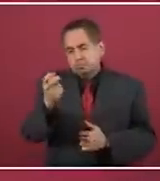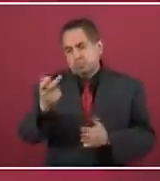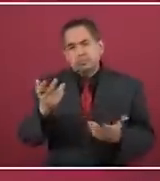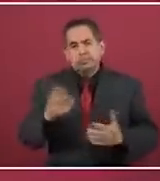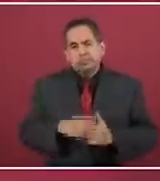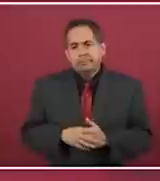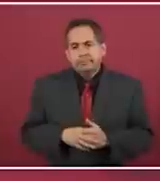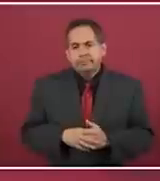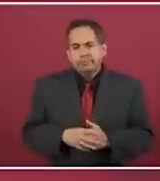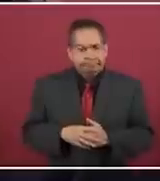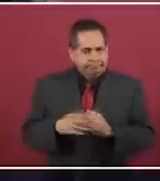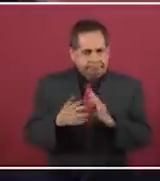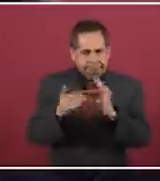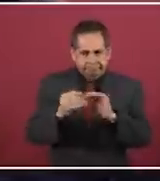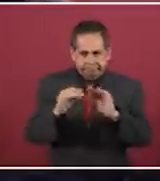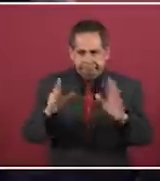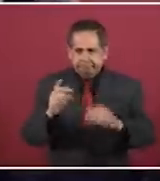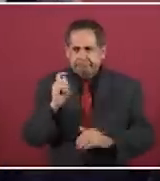para